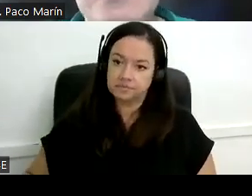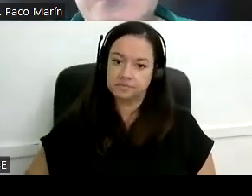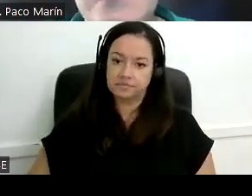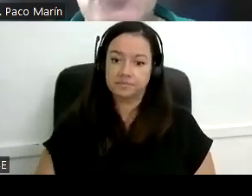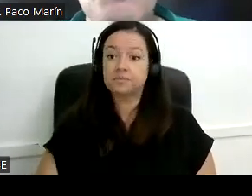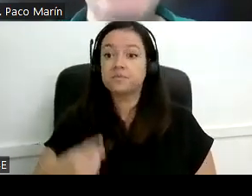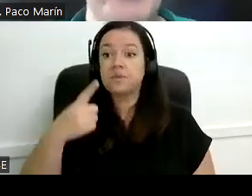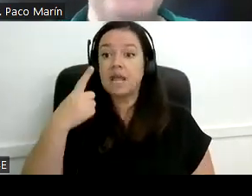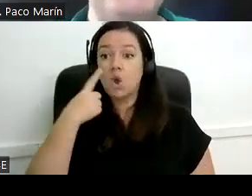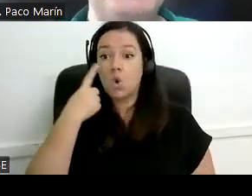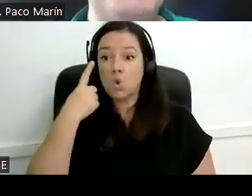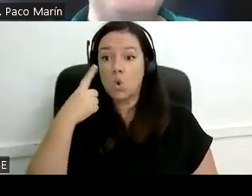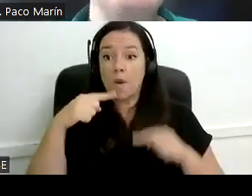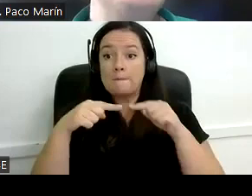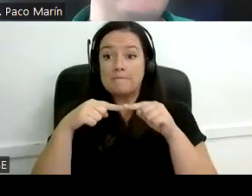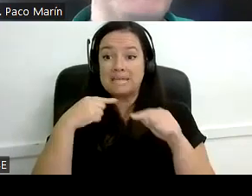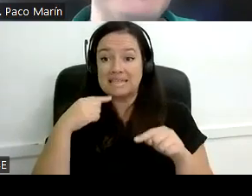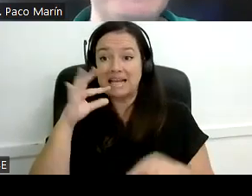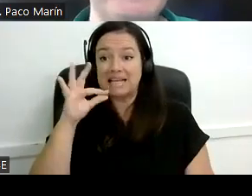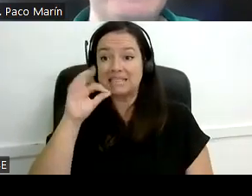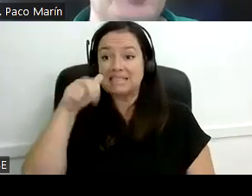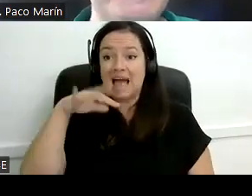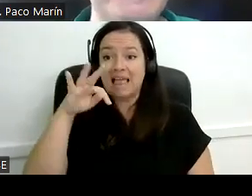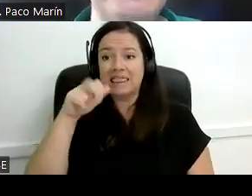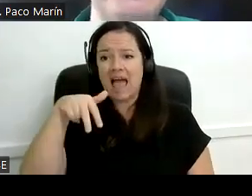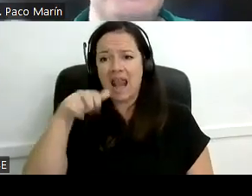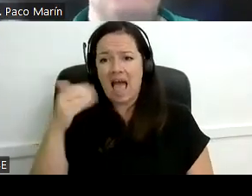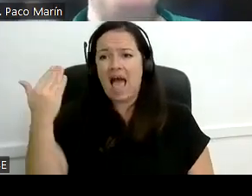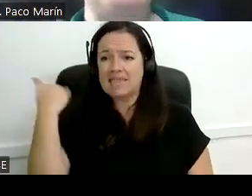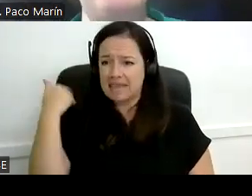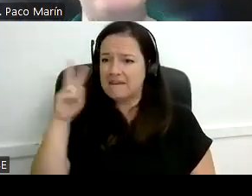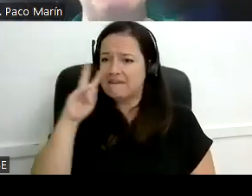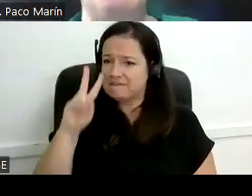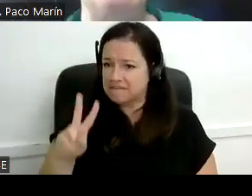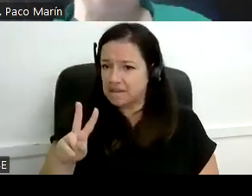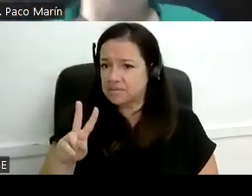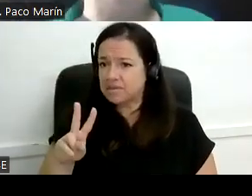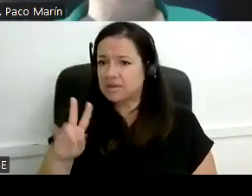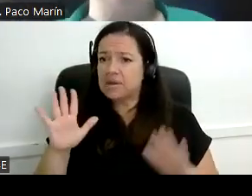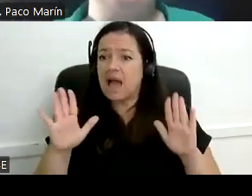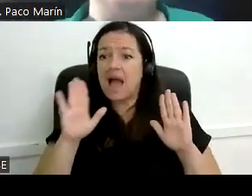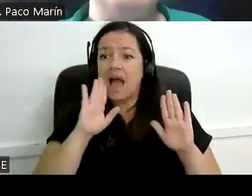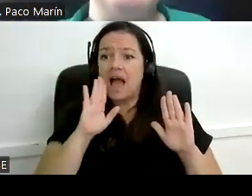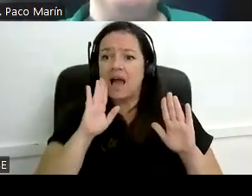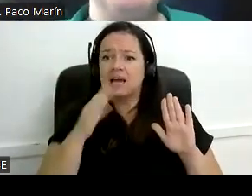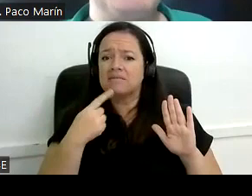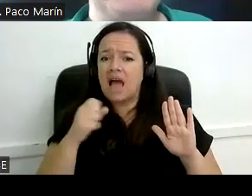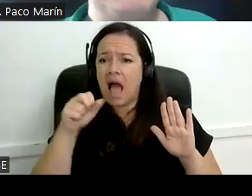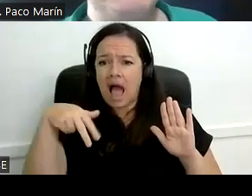Vale, tengo un mensaje, Santana Danji, estoy pendiente, lo vi ayer. Lo que pasa es que el problema que me comentaba